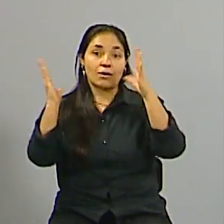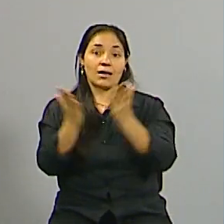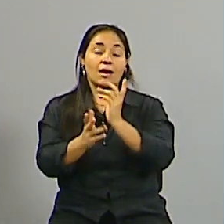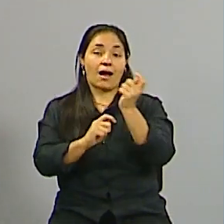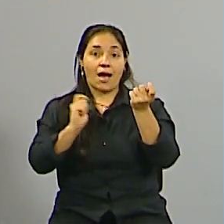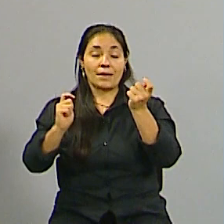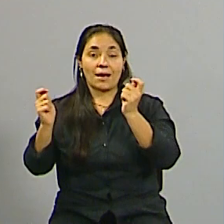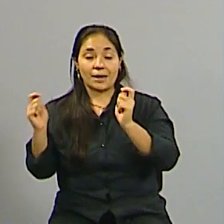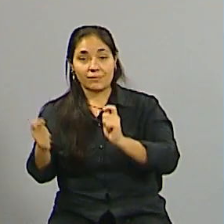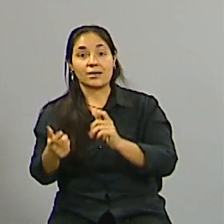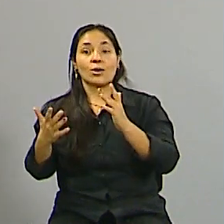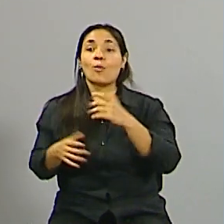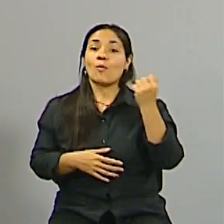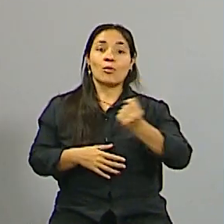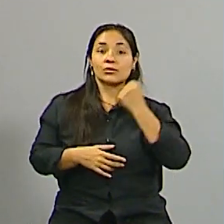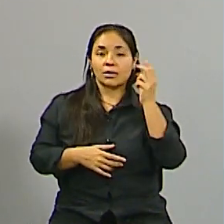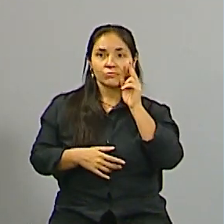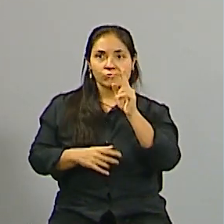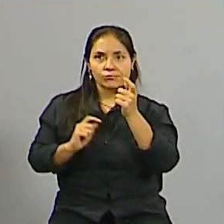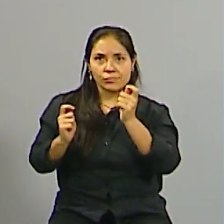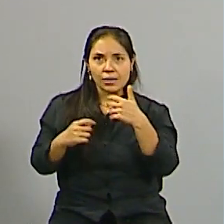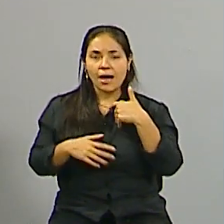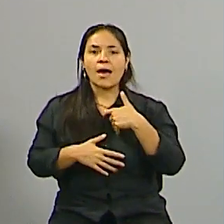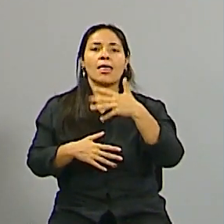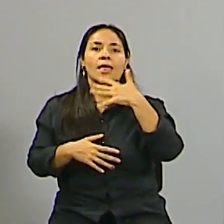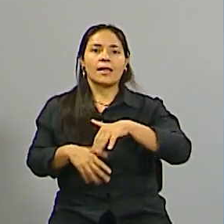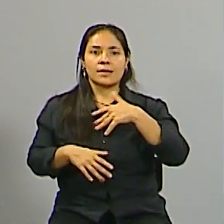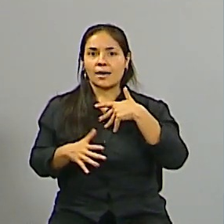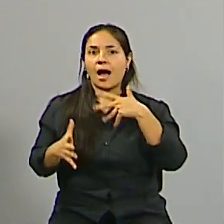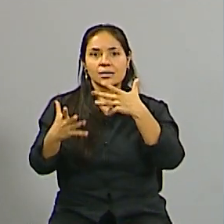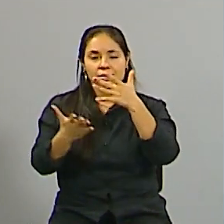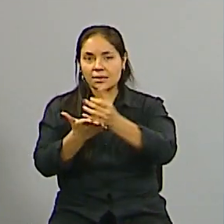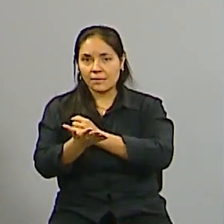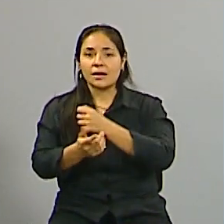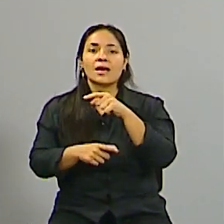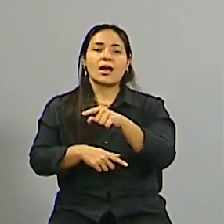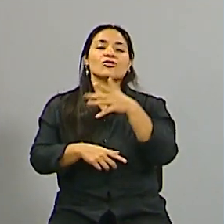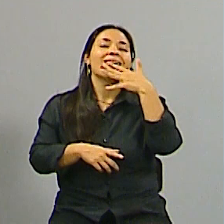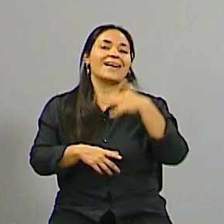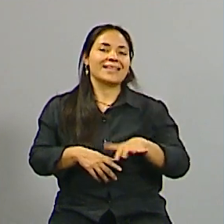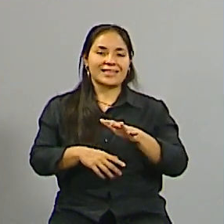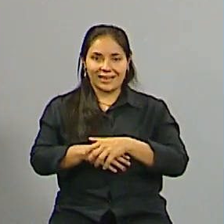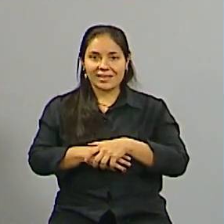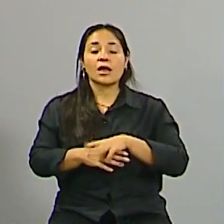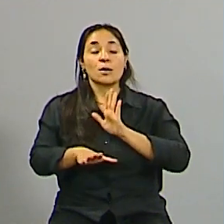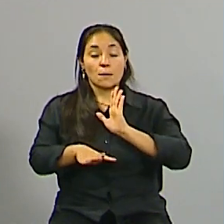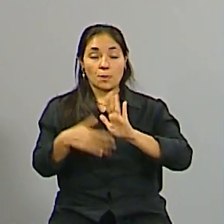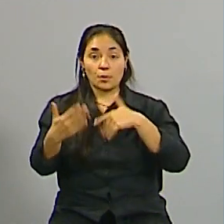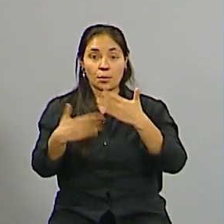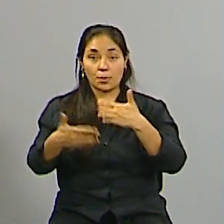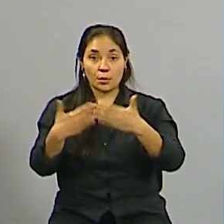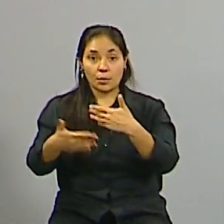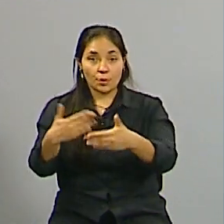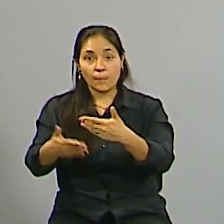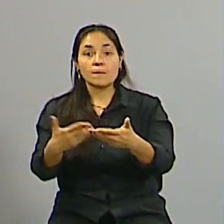que interpretar y hay que adecuarse a los momentos que estamos viviendo. Creo que ese mensaje lo entendimos y en ese camino